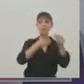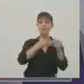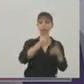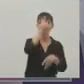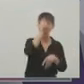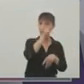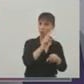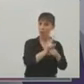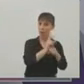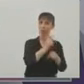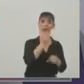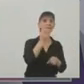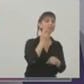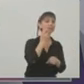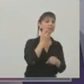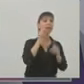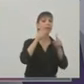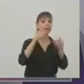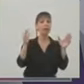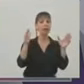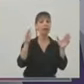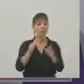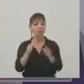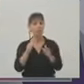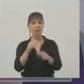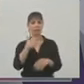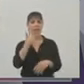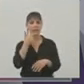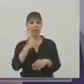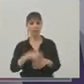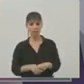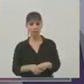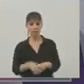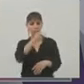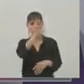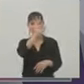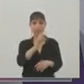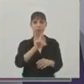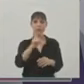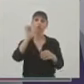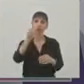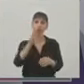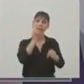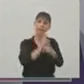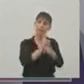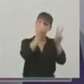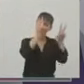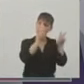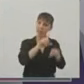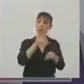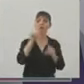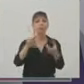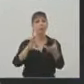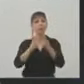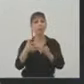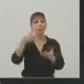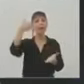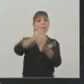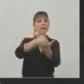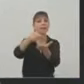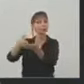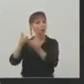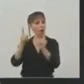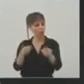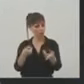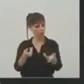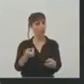19 puntos, cayó también a 17. Entonces, vos sabés que no tiene solamente que ver con la seguridad, tiene también que ver con cómo has invertido. Y para terminar,